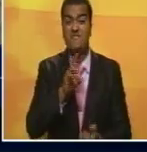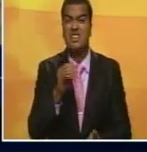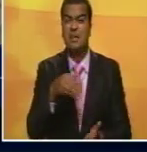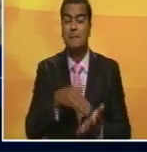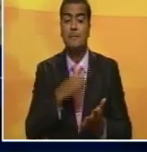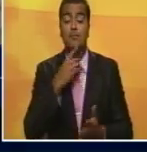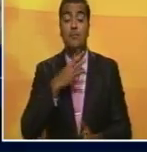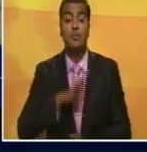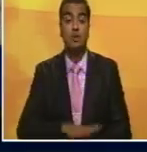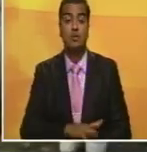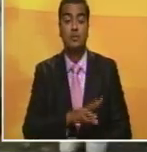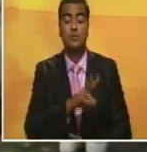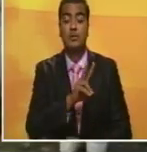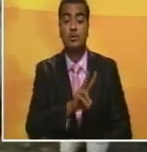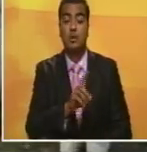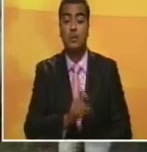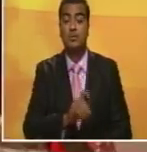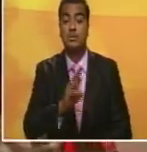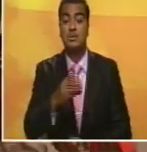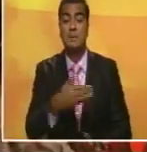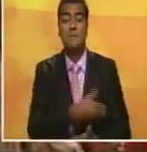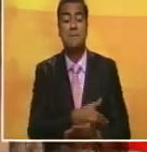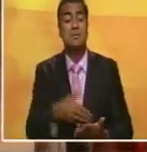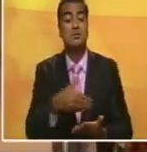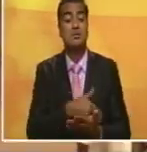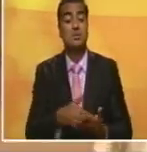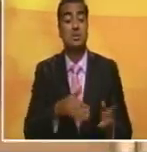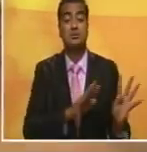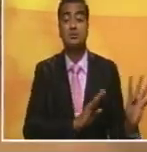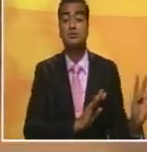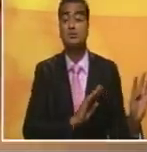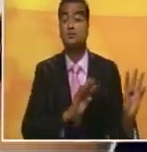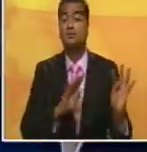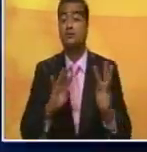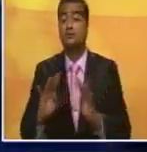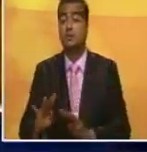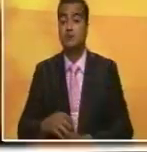20.000 muertos y 2,6 millones de desplazados.